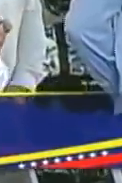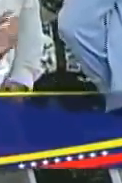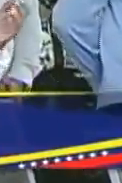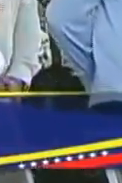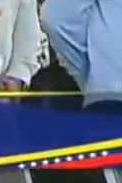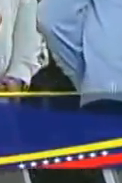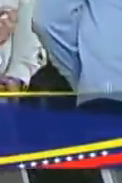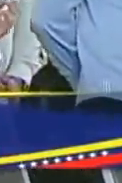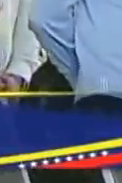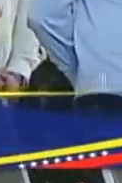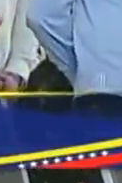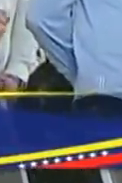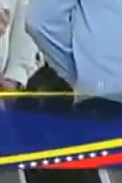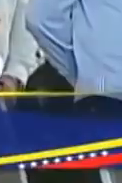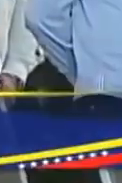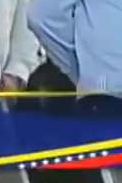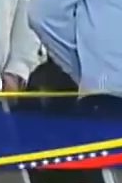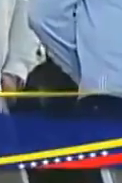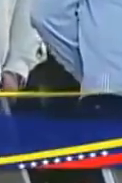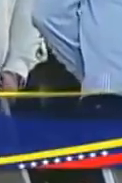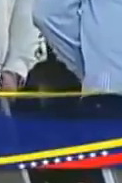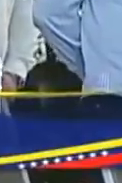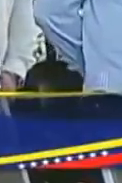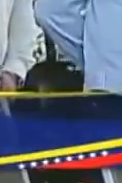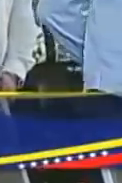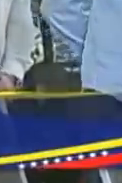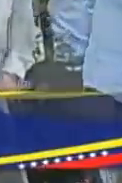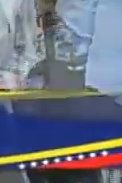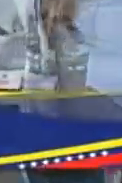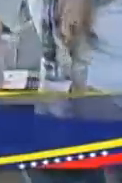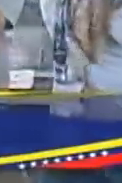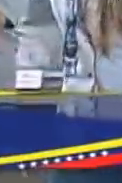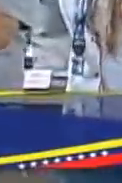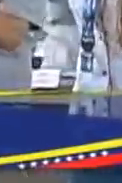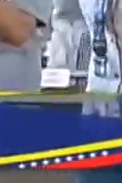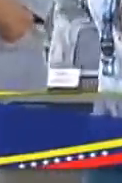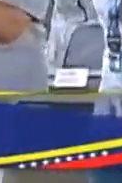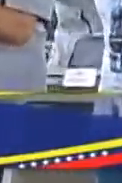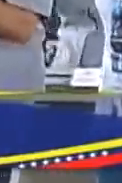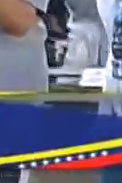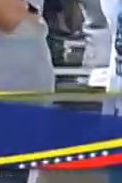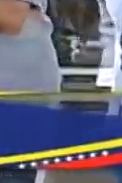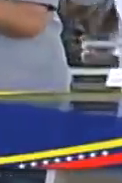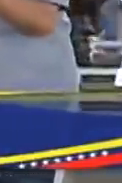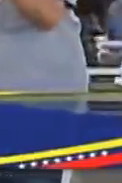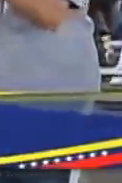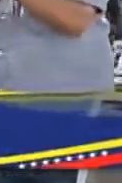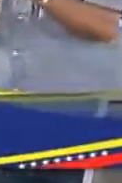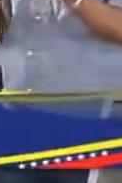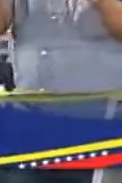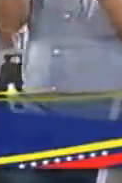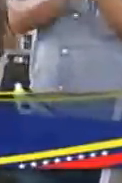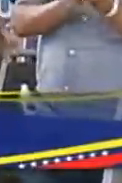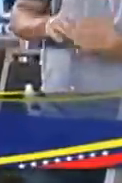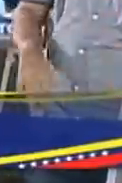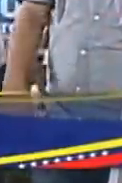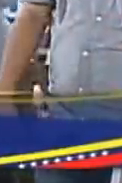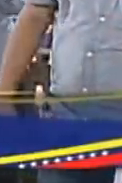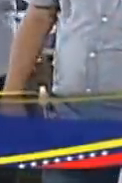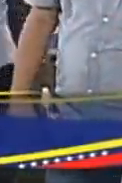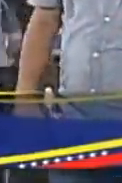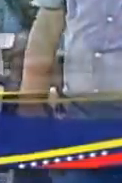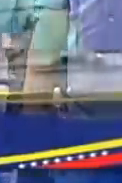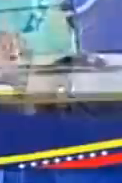las imágenes que hasta ahora ofrecemos a través de las pantallas de Venezolana de Televisión, apreciamos muestra del